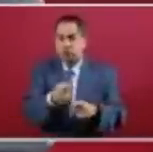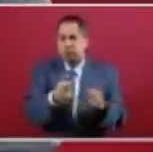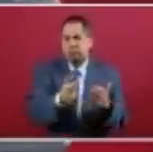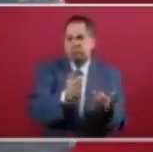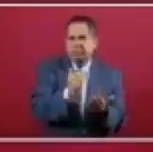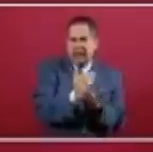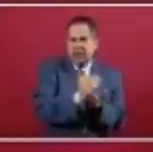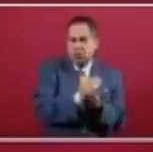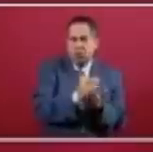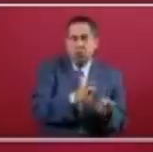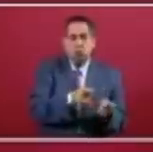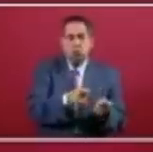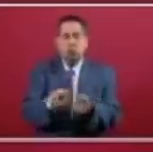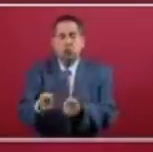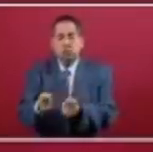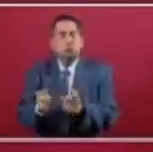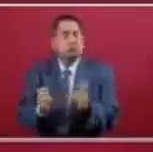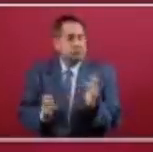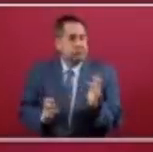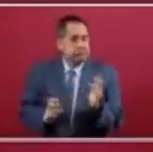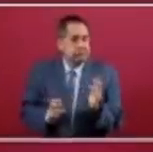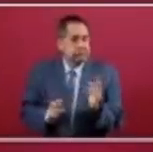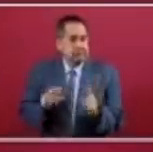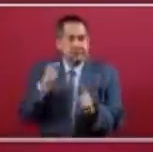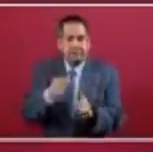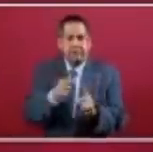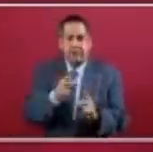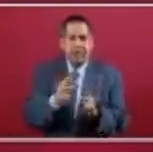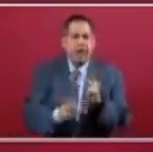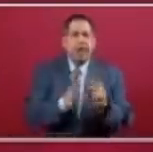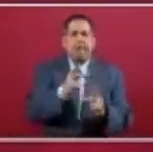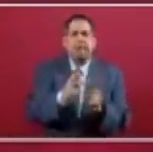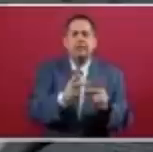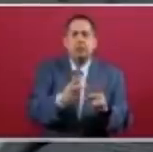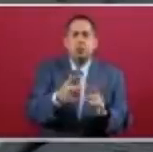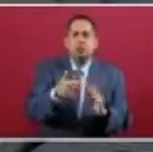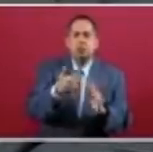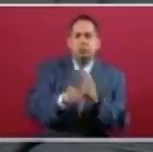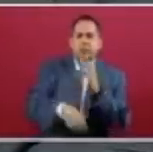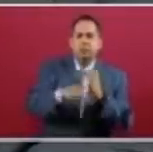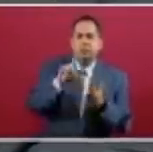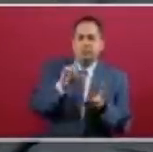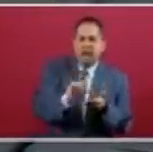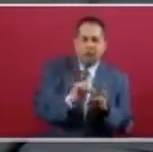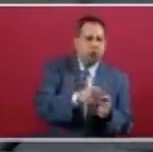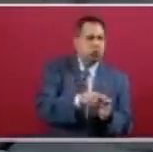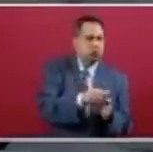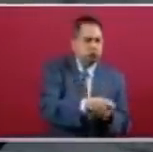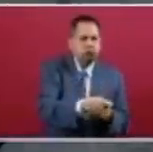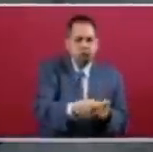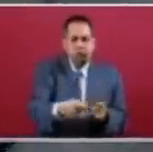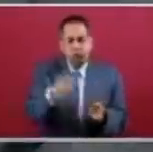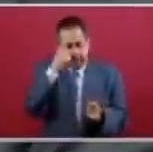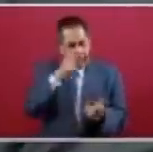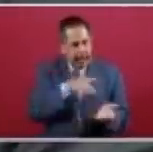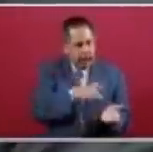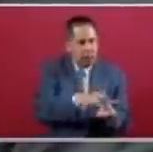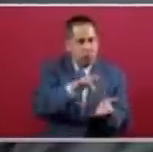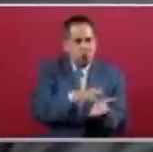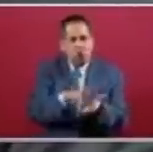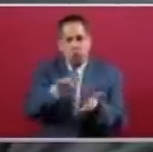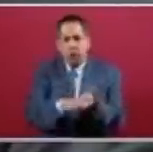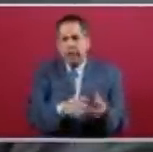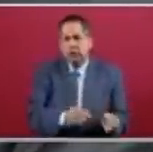de manera especial, créditos baratos para apoyar los